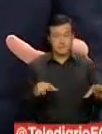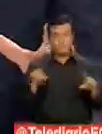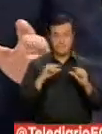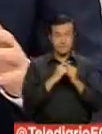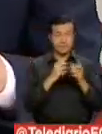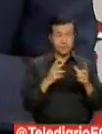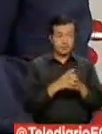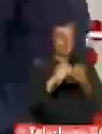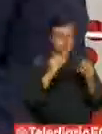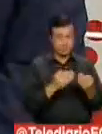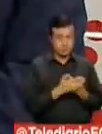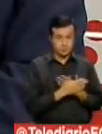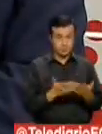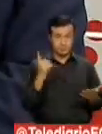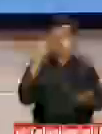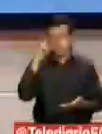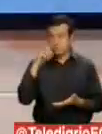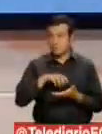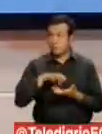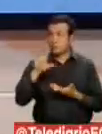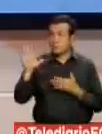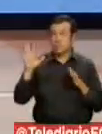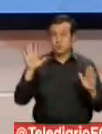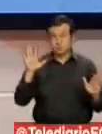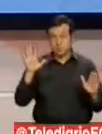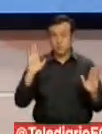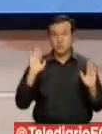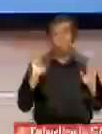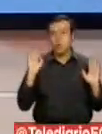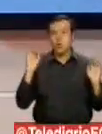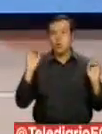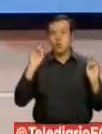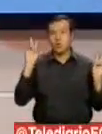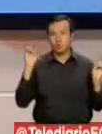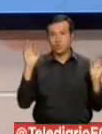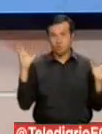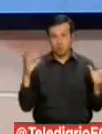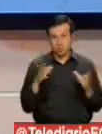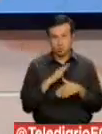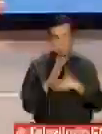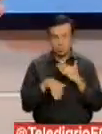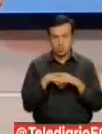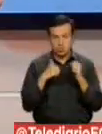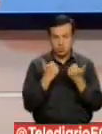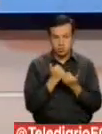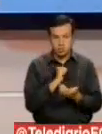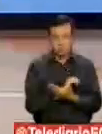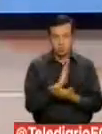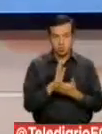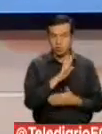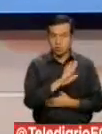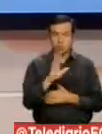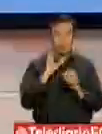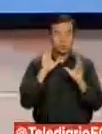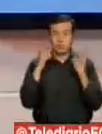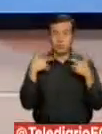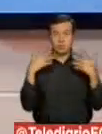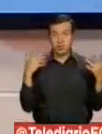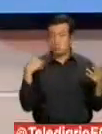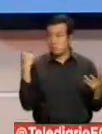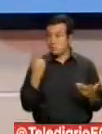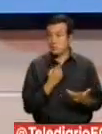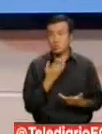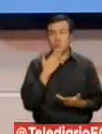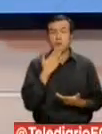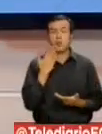bloque oficialista y el gobierno. Vea, si ¿o se refiere a toda la asamblea? A toda la asamblea. Si con ellos no tienen comunicación, peor con